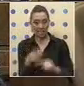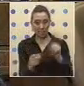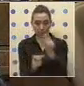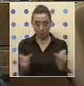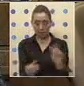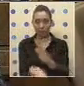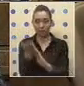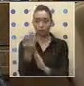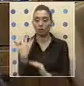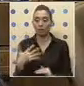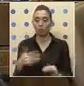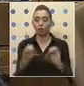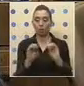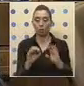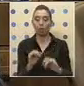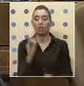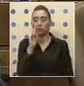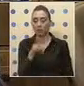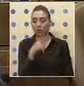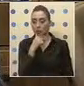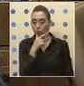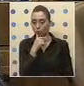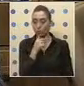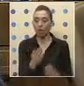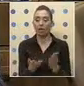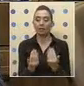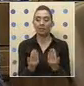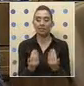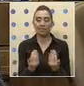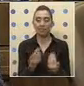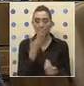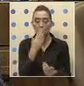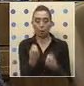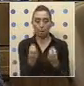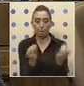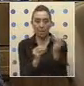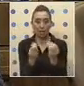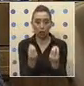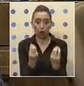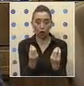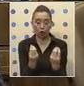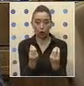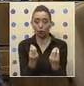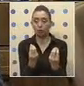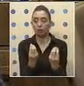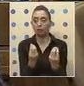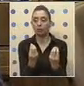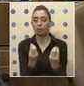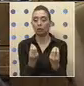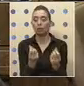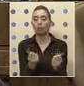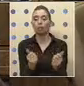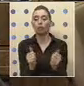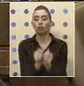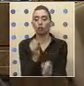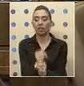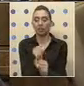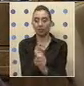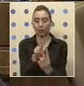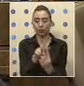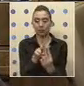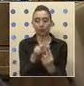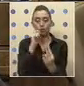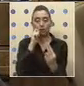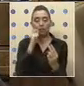importante la educación, sin duda. Necesitamos mejorarla. Y en conjunto con el trabajo, son el motor